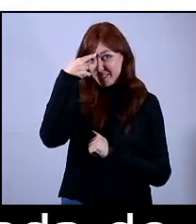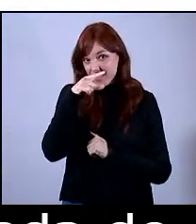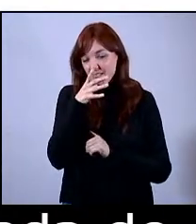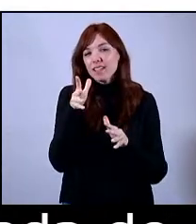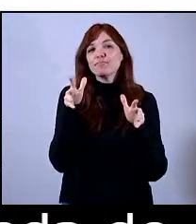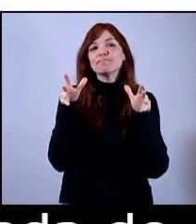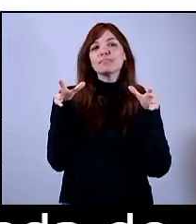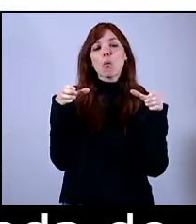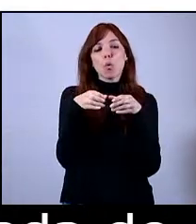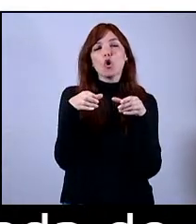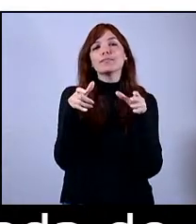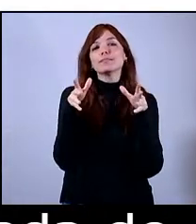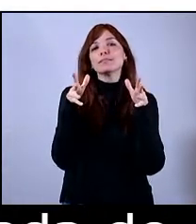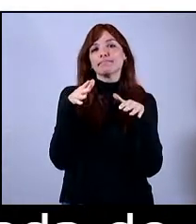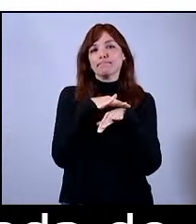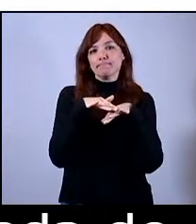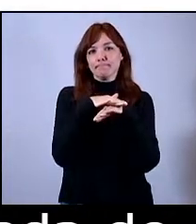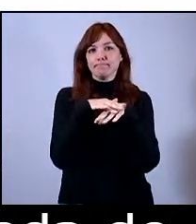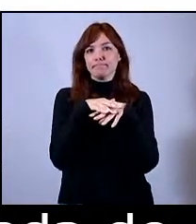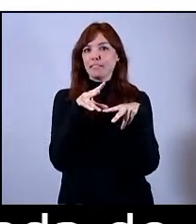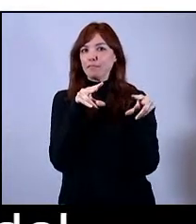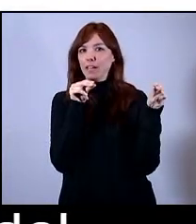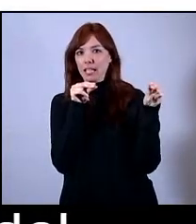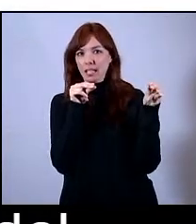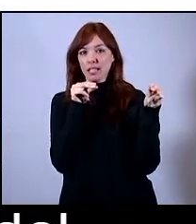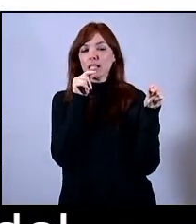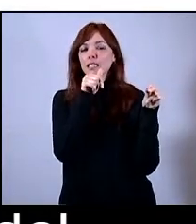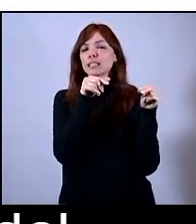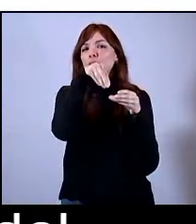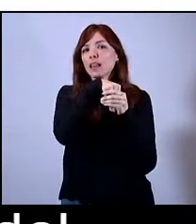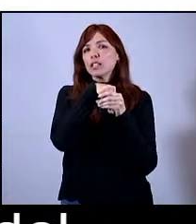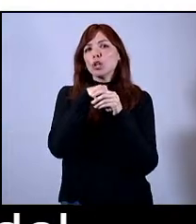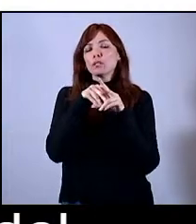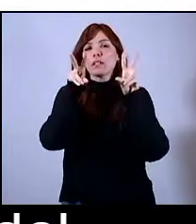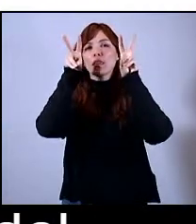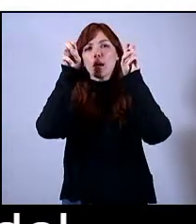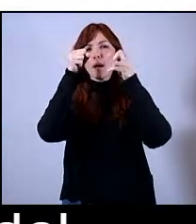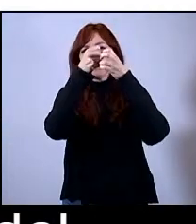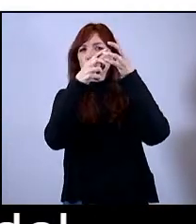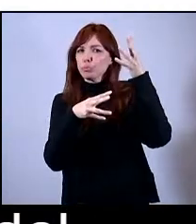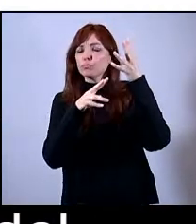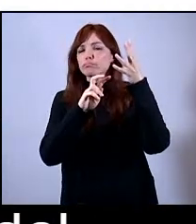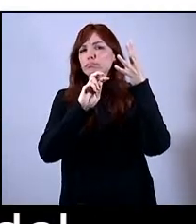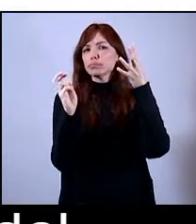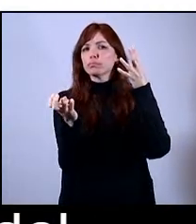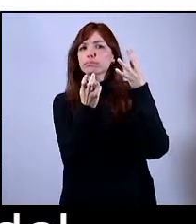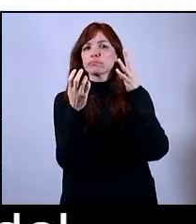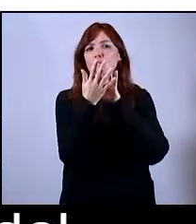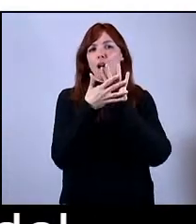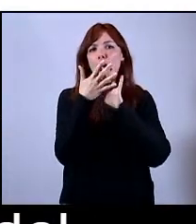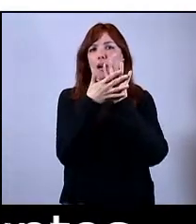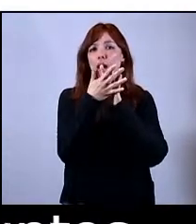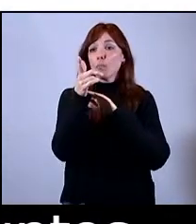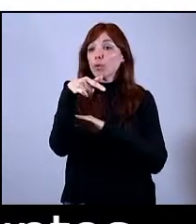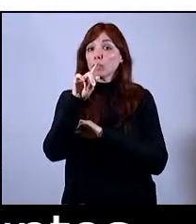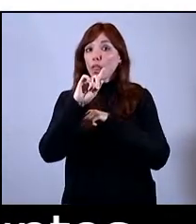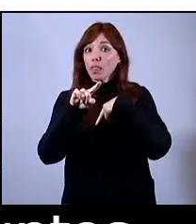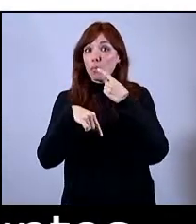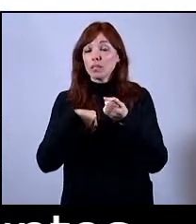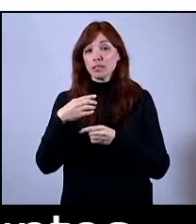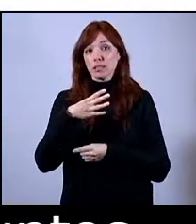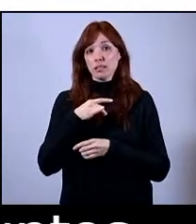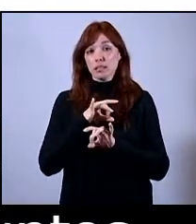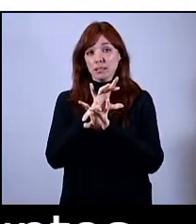reunión del Consejo de Gobierno, donde se han tratado diversos asuntos que podréis ver en la reseña